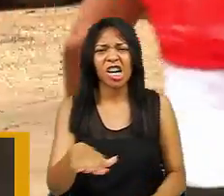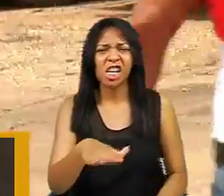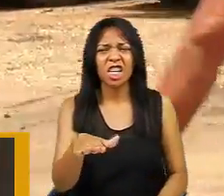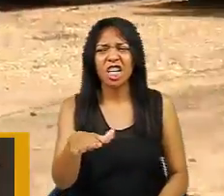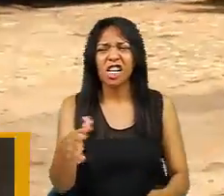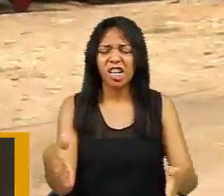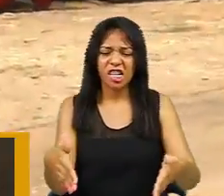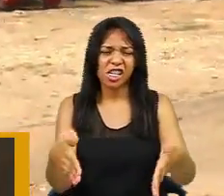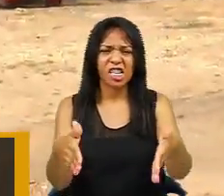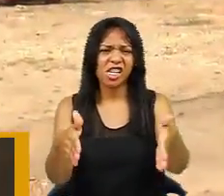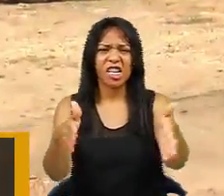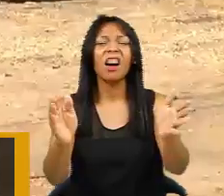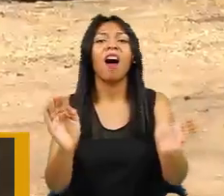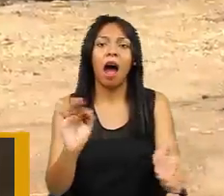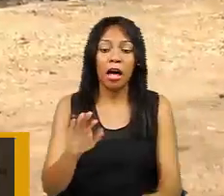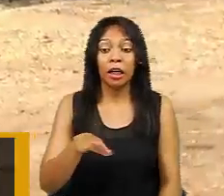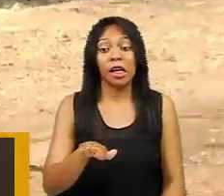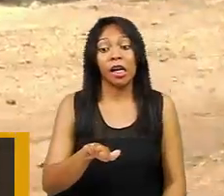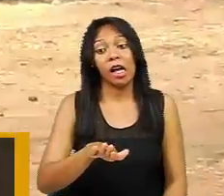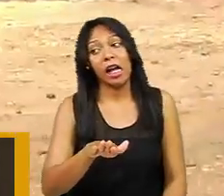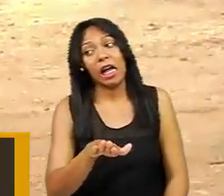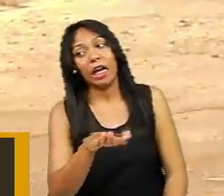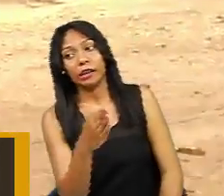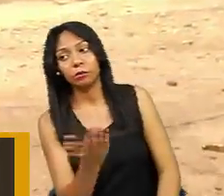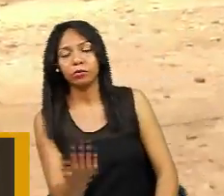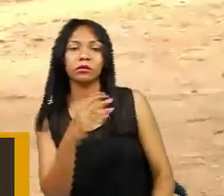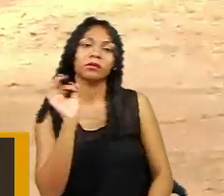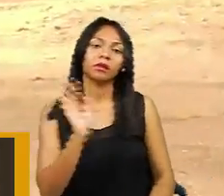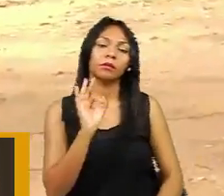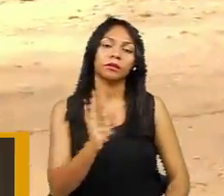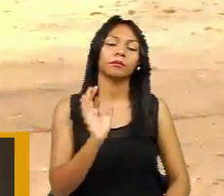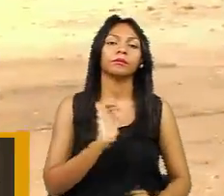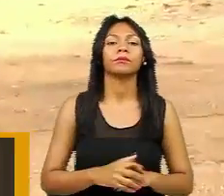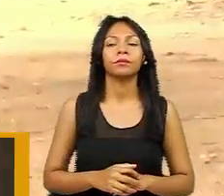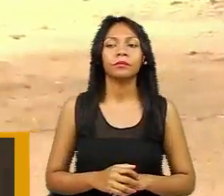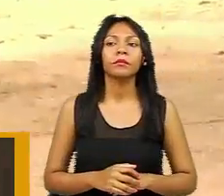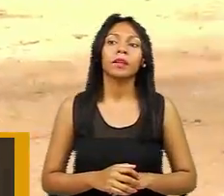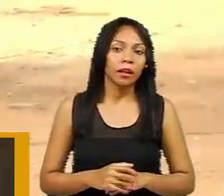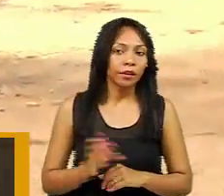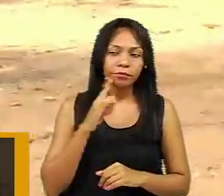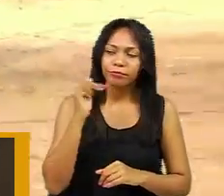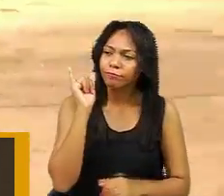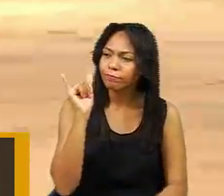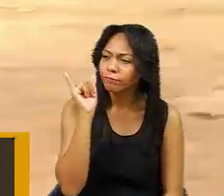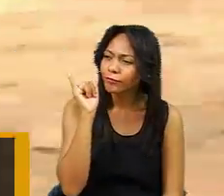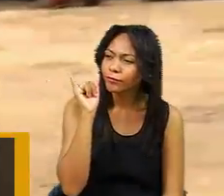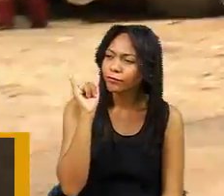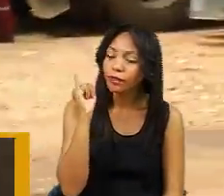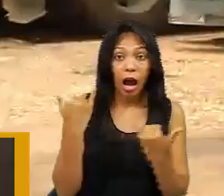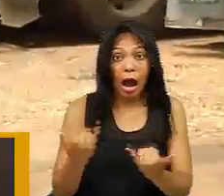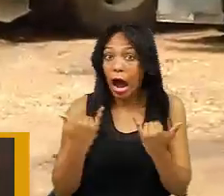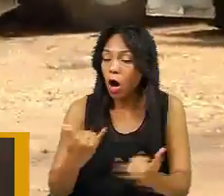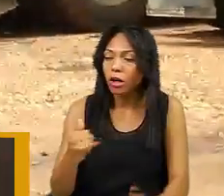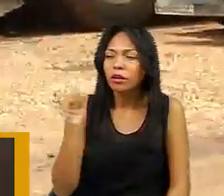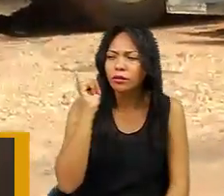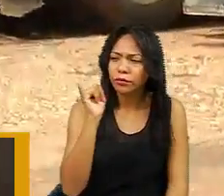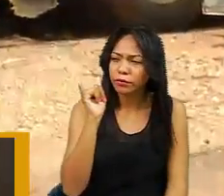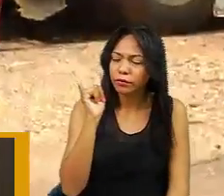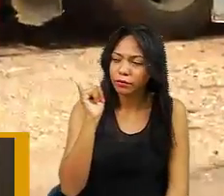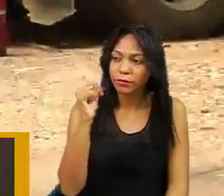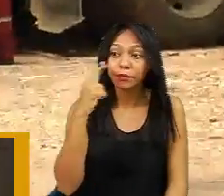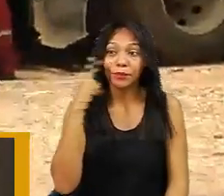el volcamiento y los accidentes de este tipo. Son imágenes en directos que estamos viendo en pantalla justamente de la